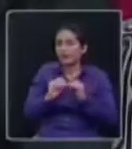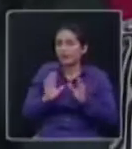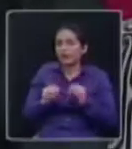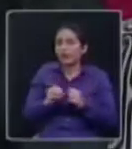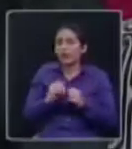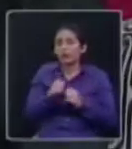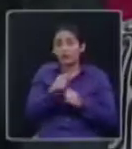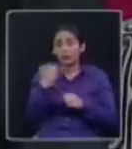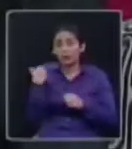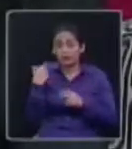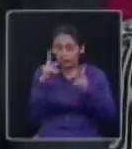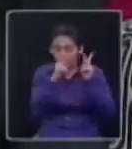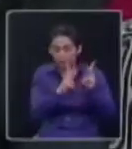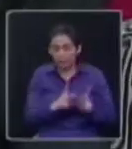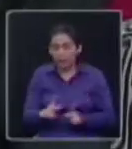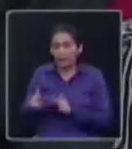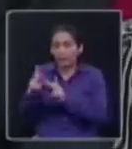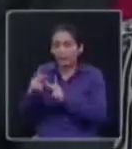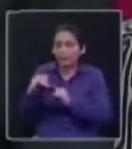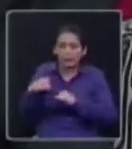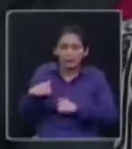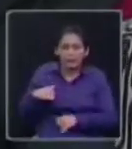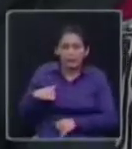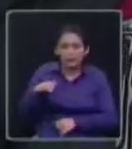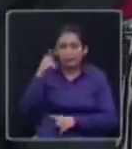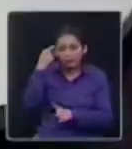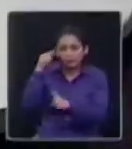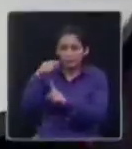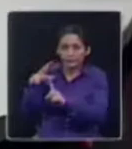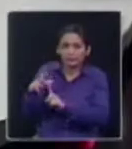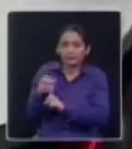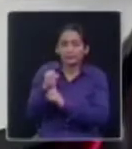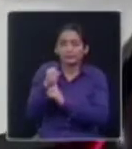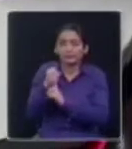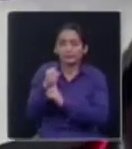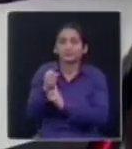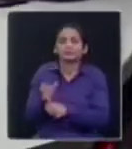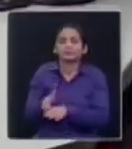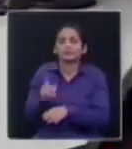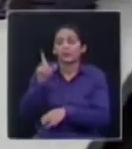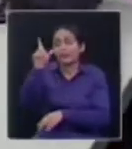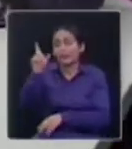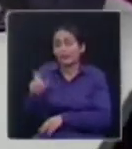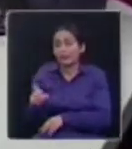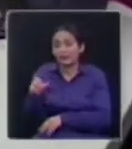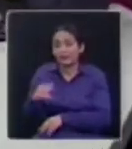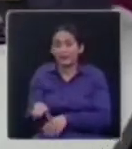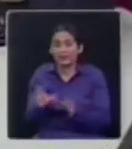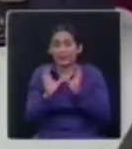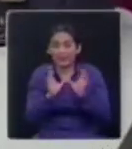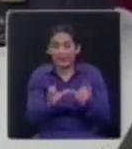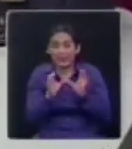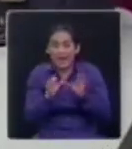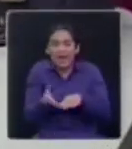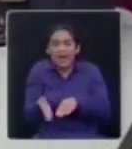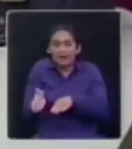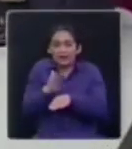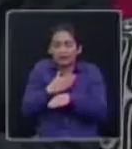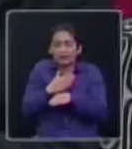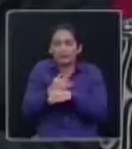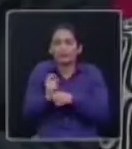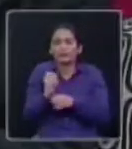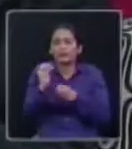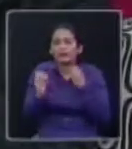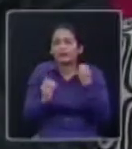de brechas. Uh-huh. Porque el candidato también se autoevalúa antes de abordar la certificación. Con lo cual, el candidato tiene